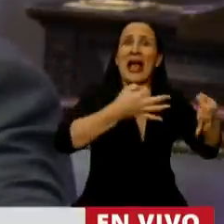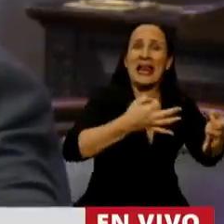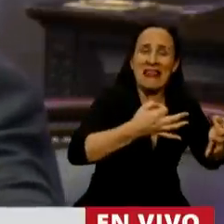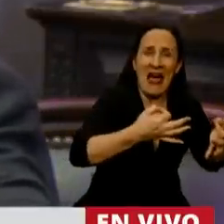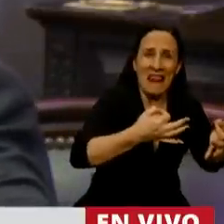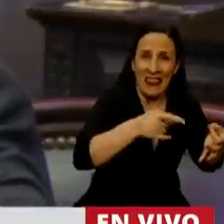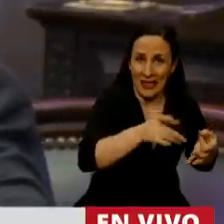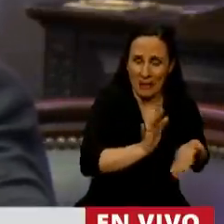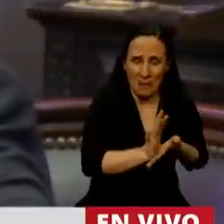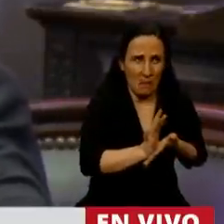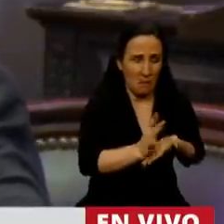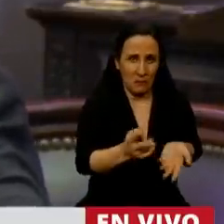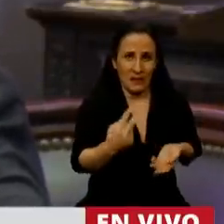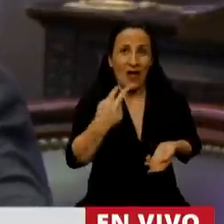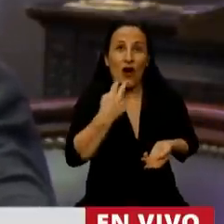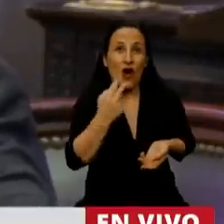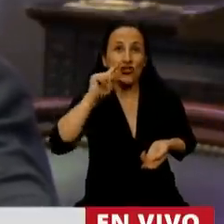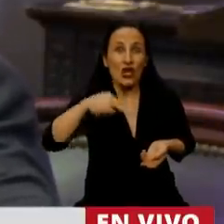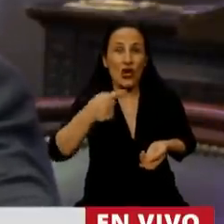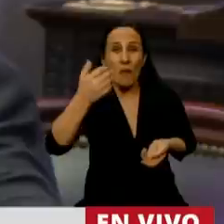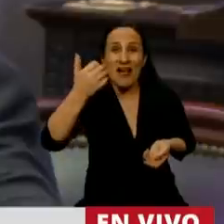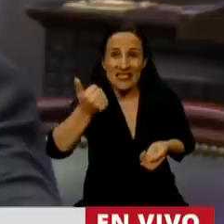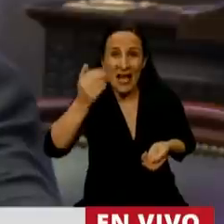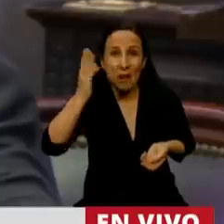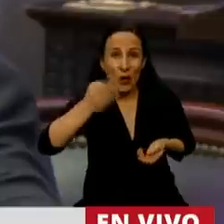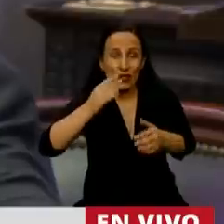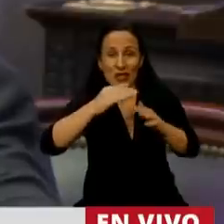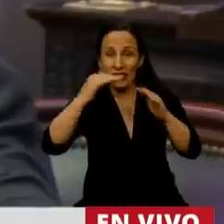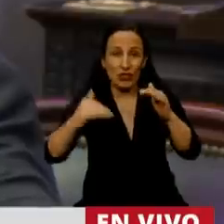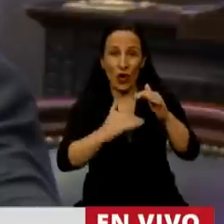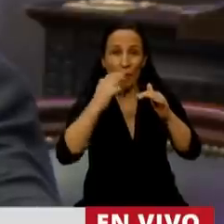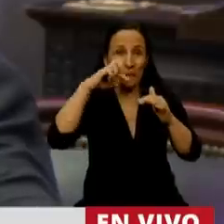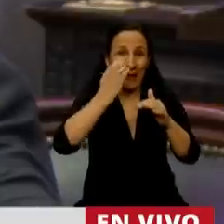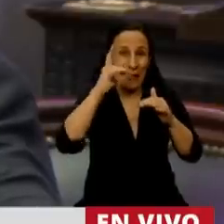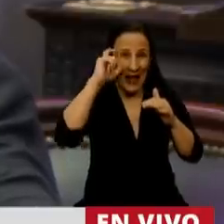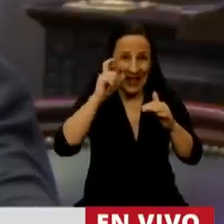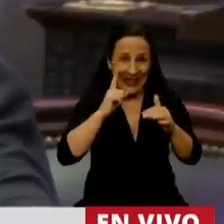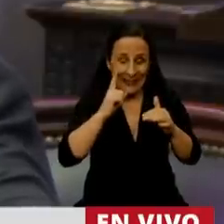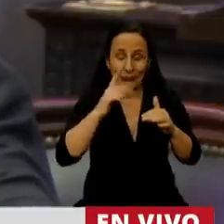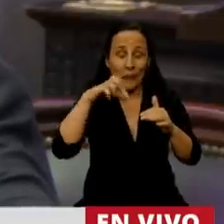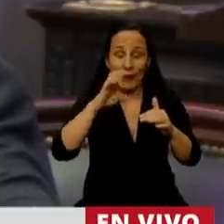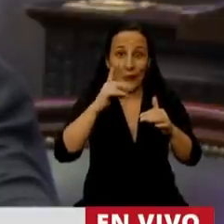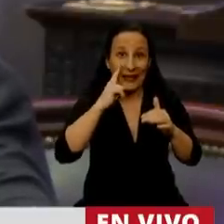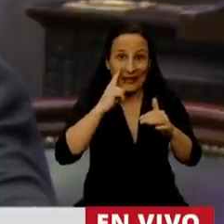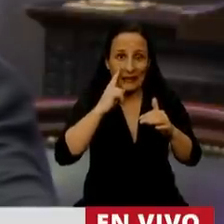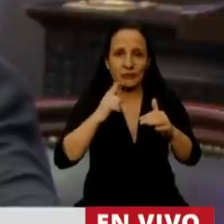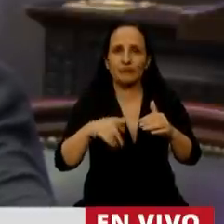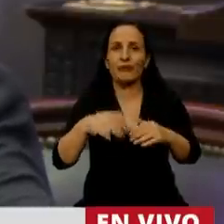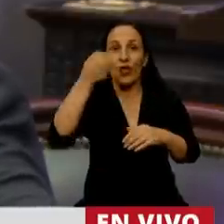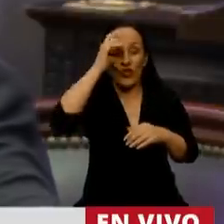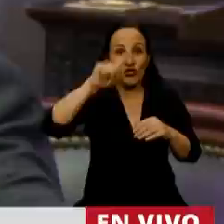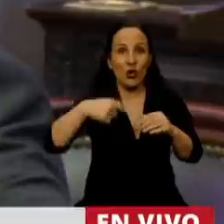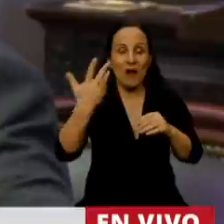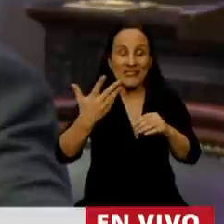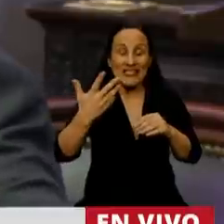estamos 11 6 por ciento abajo en el pp y 12 5% abajo en la